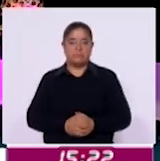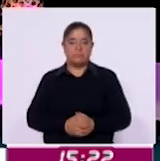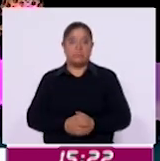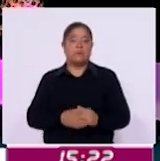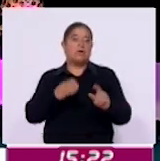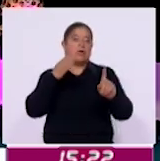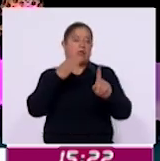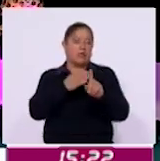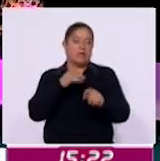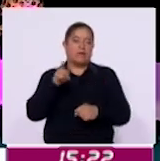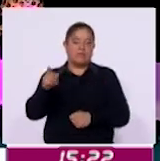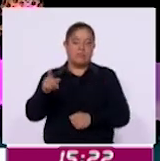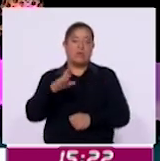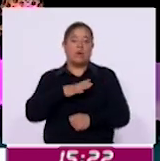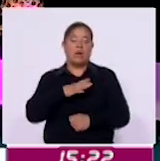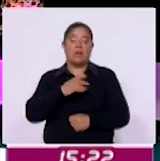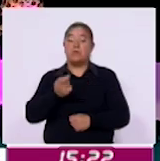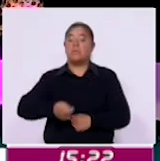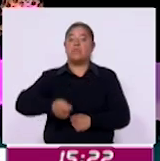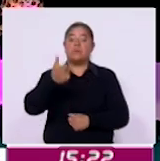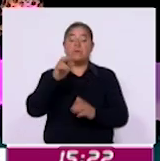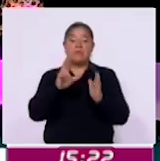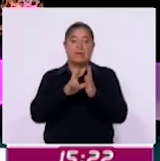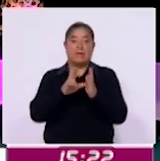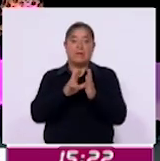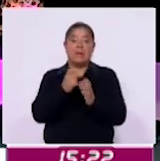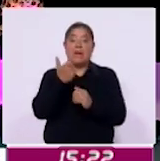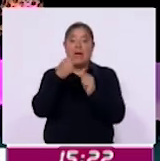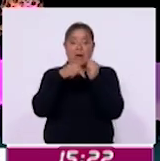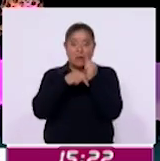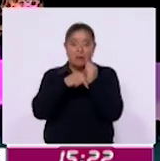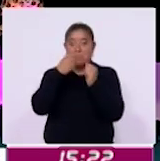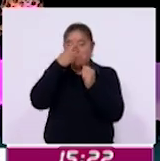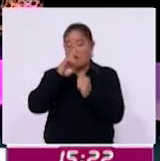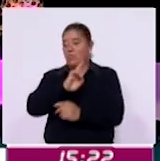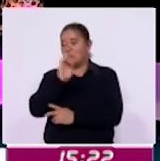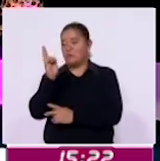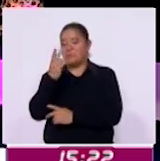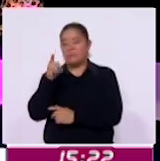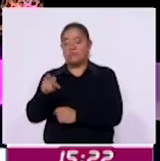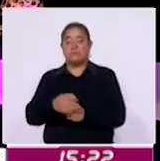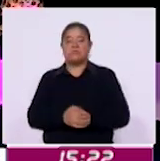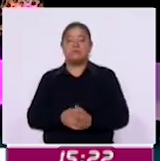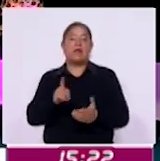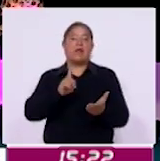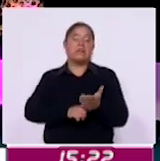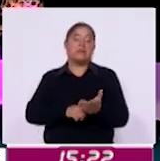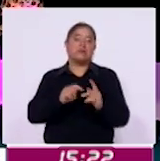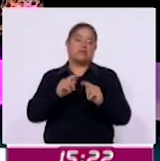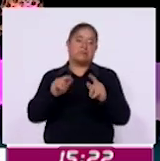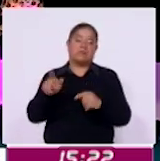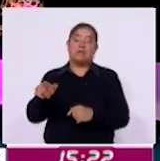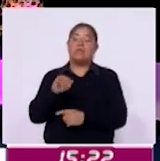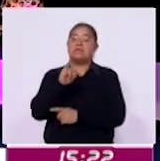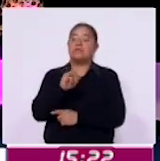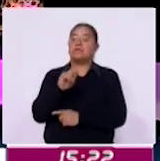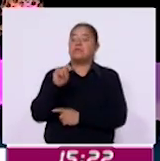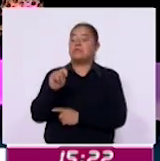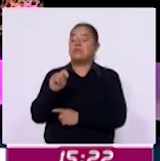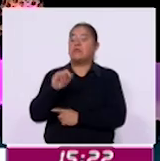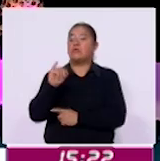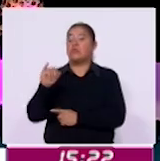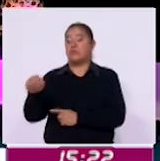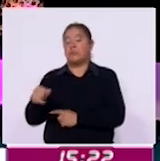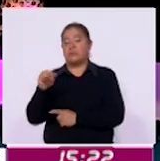objetivo de hacer llegar la primera tarjeta de ahorro para universitarios de la entidad, el Instituto Tlaxcalteca de la